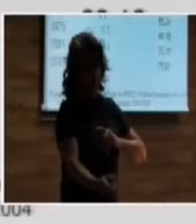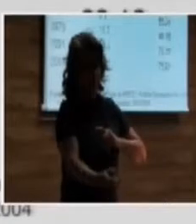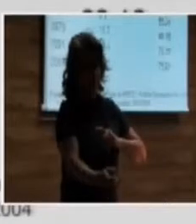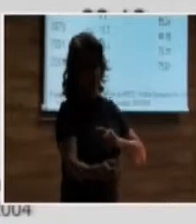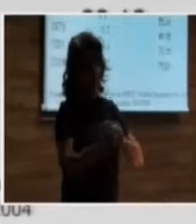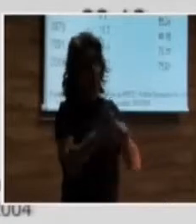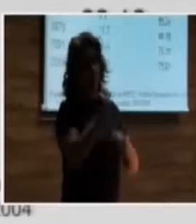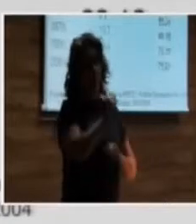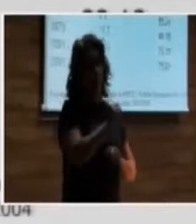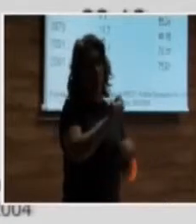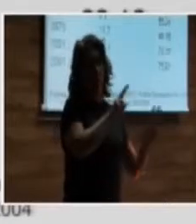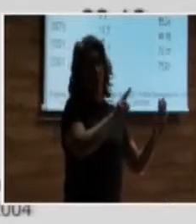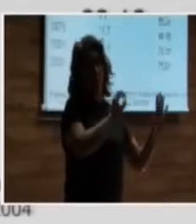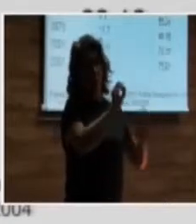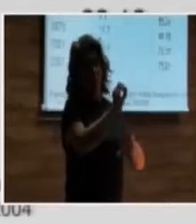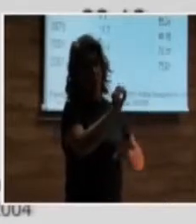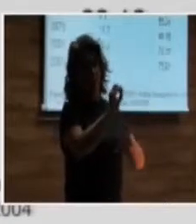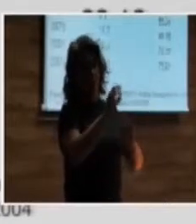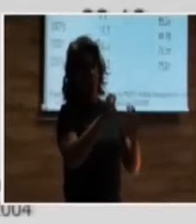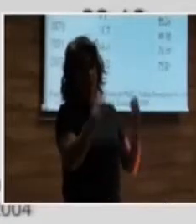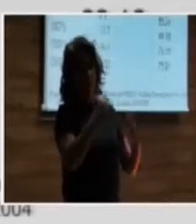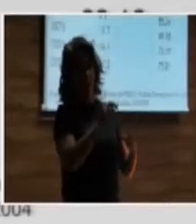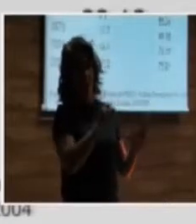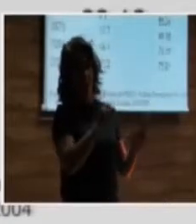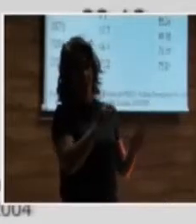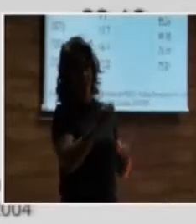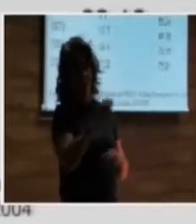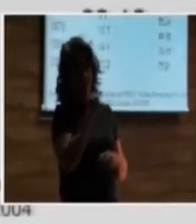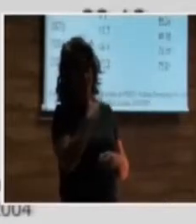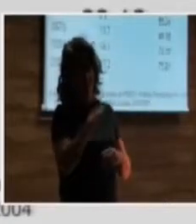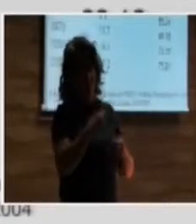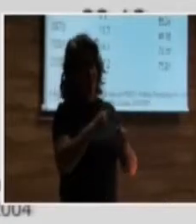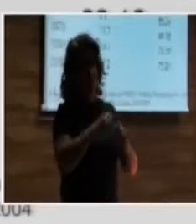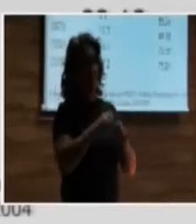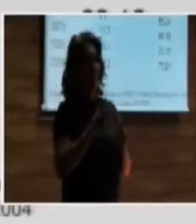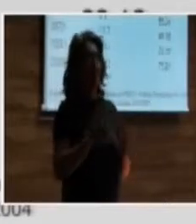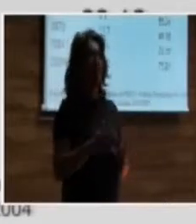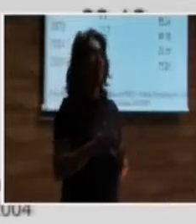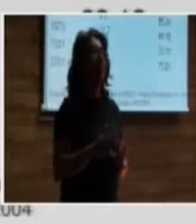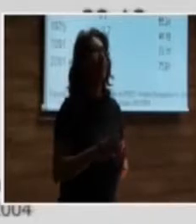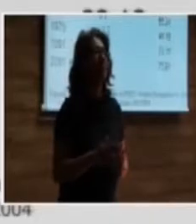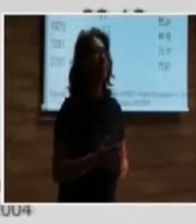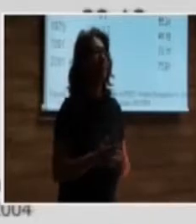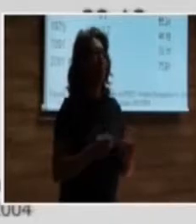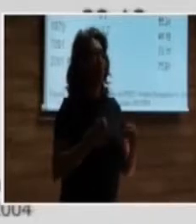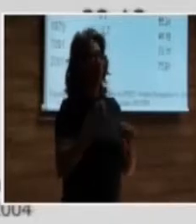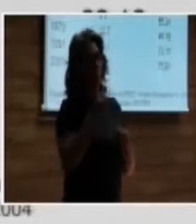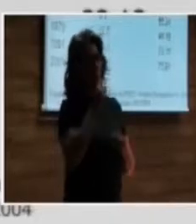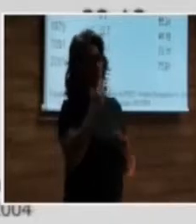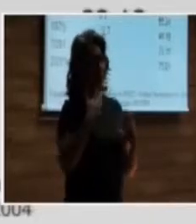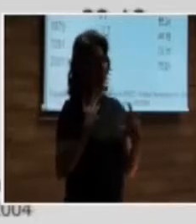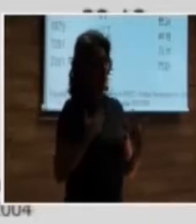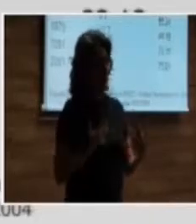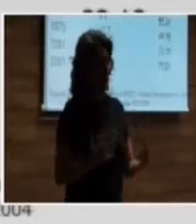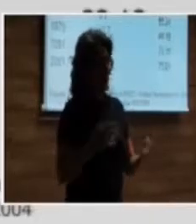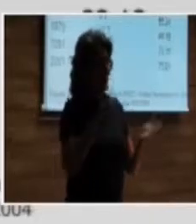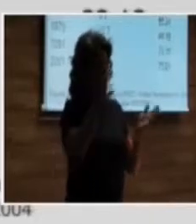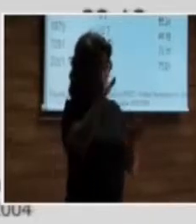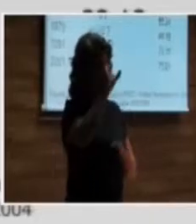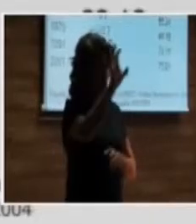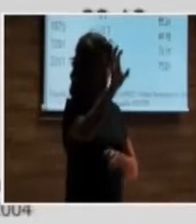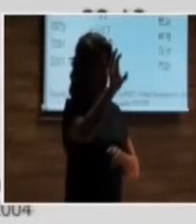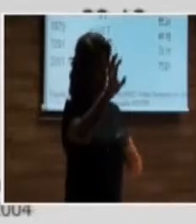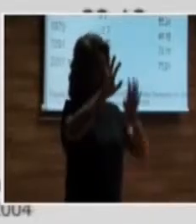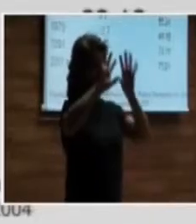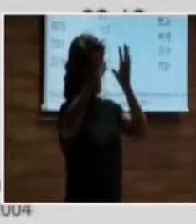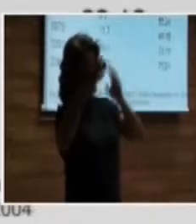el 70 la Segunda Guerra Mundial de antibióticos, y llegamos a los 70 años, por lo cual esto es lo que se muestra en Buenos Aires, pero supongo que en el resto del mundo pasa algo